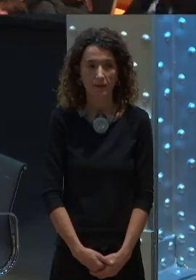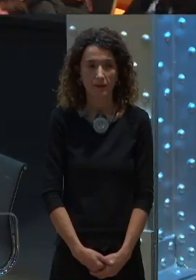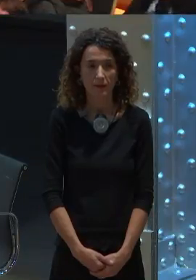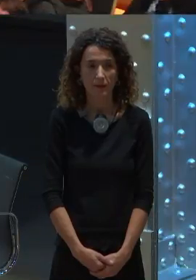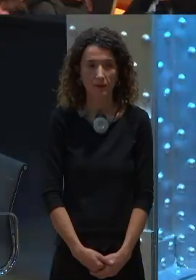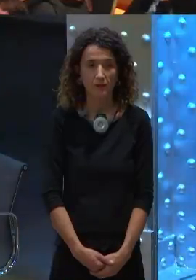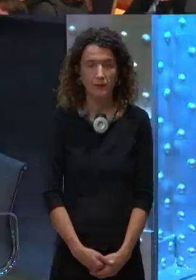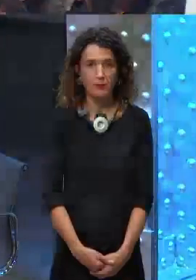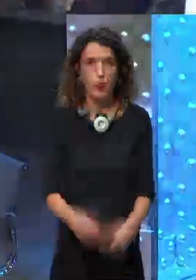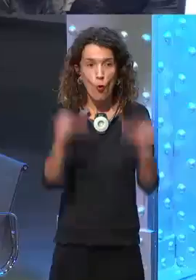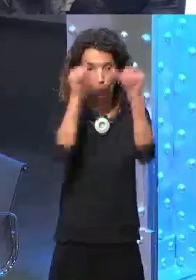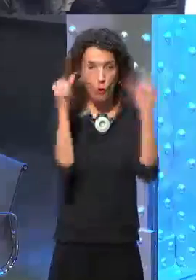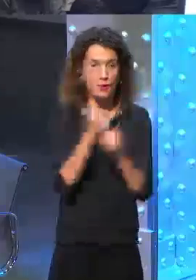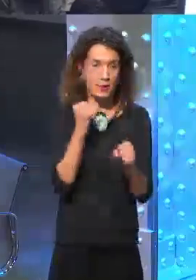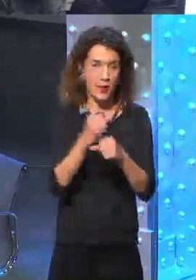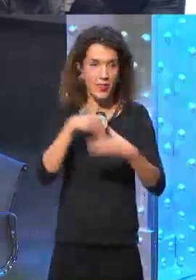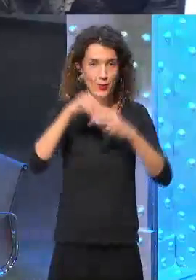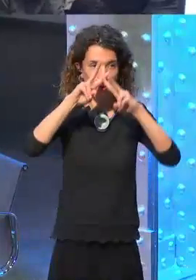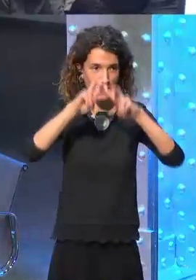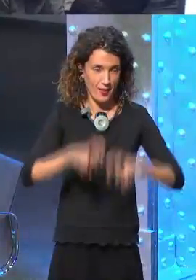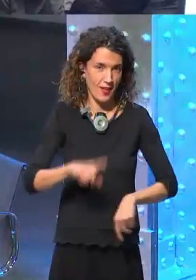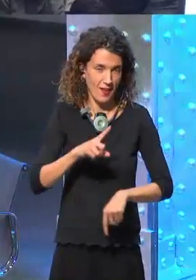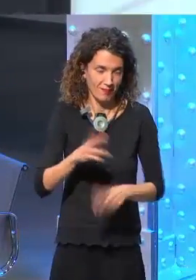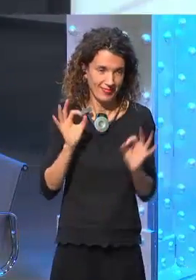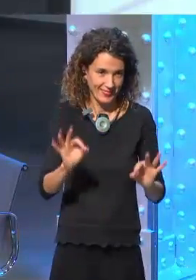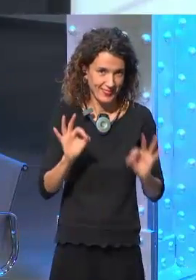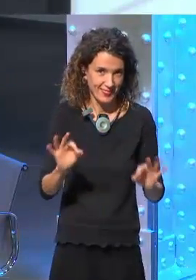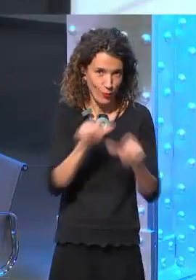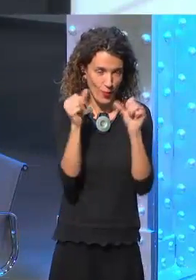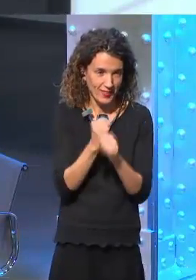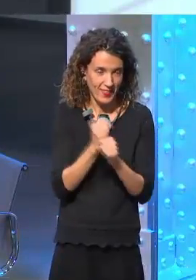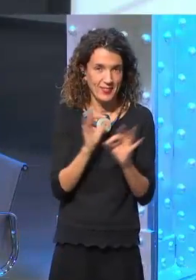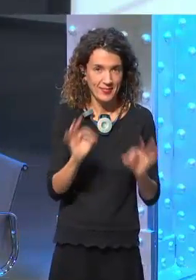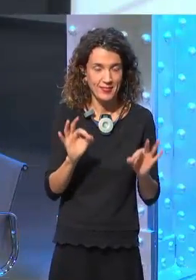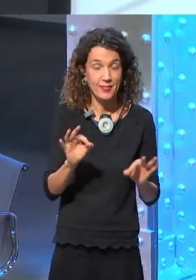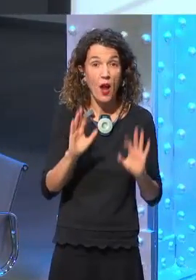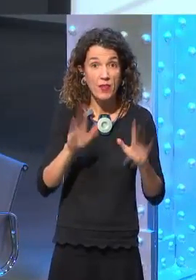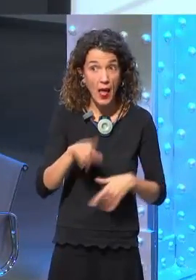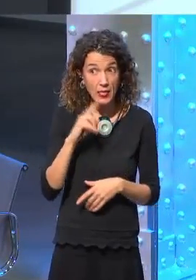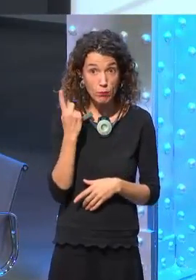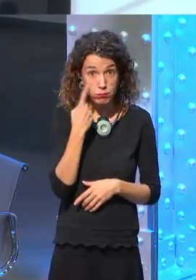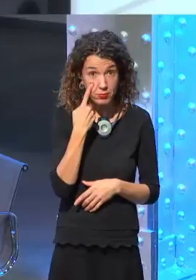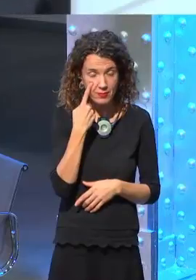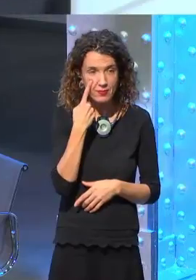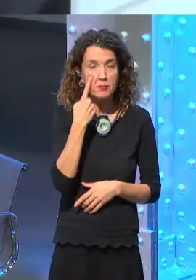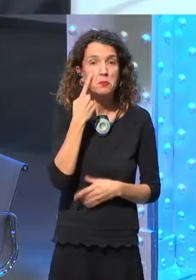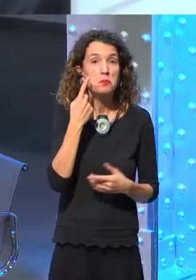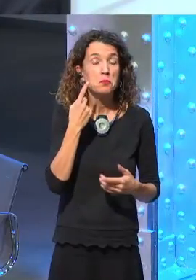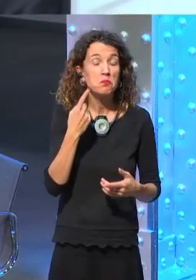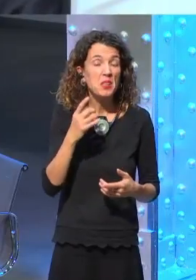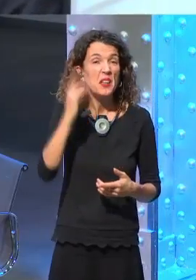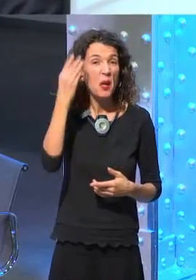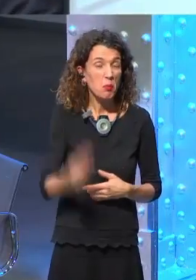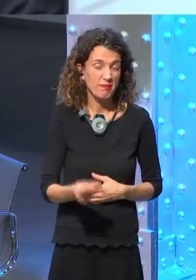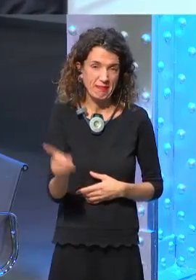Esta es la forma en la que trabajamos en investigación la mayor parte del tiempo. Con esto descubrimos que quizás no sería una buena